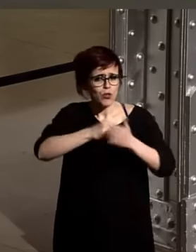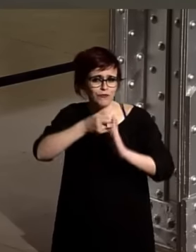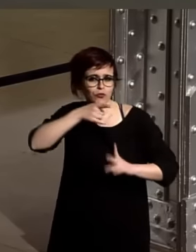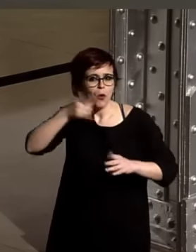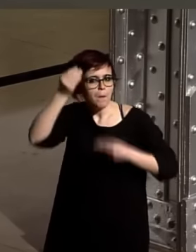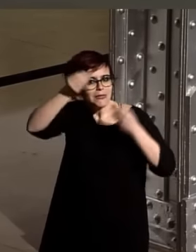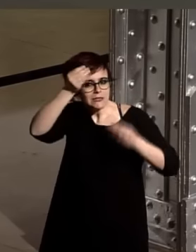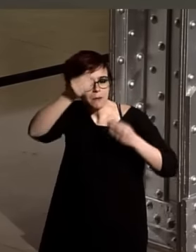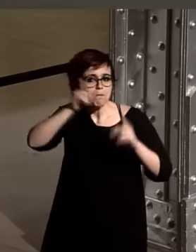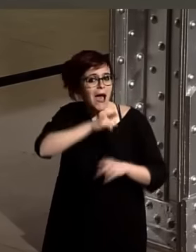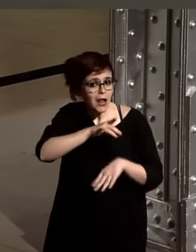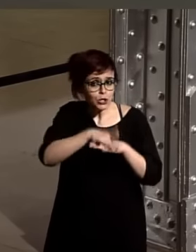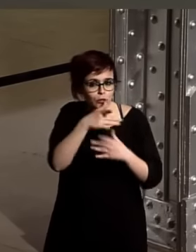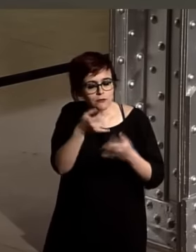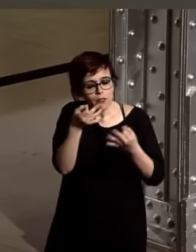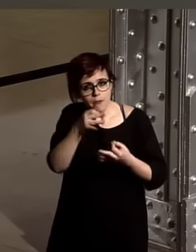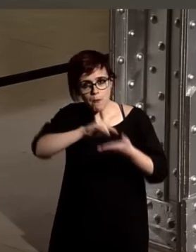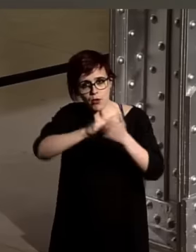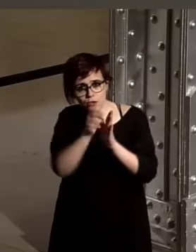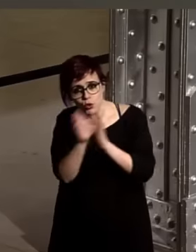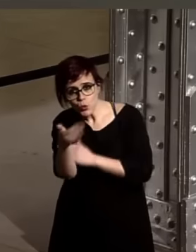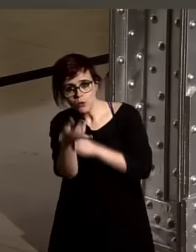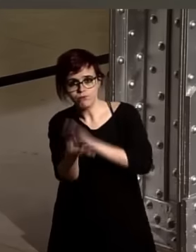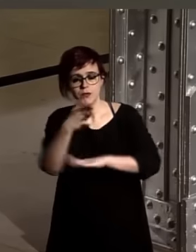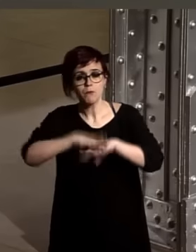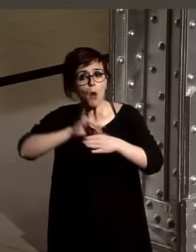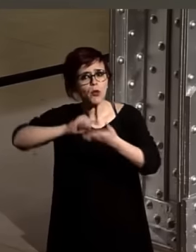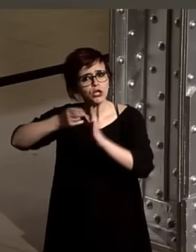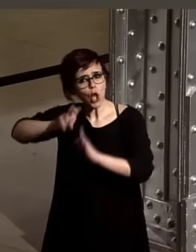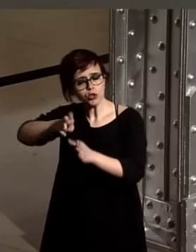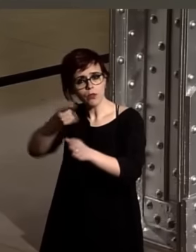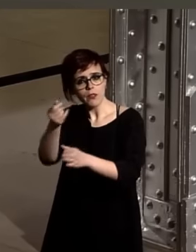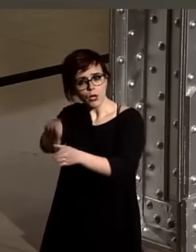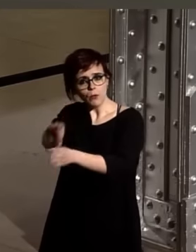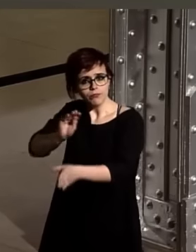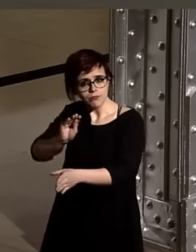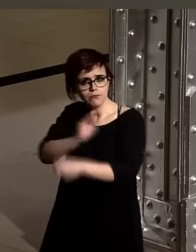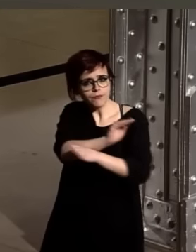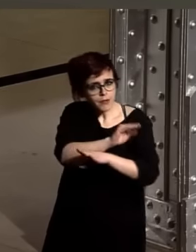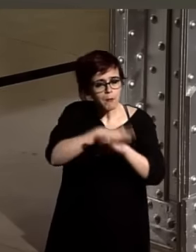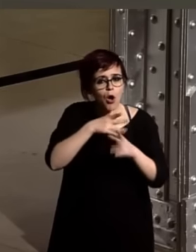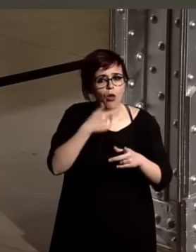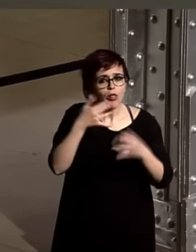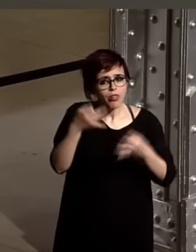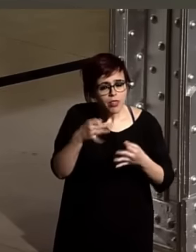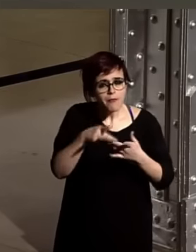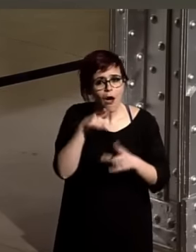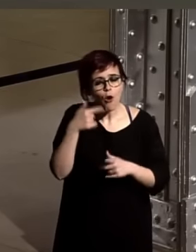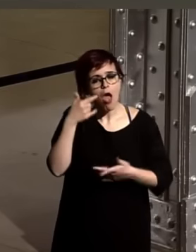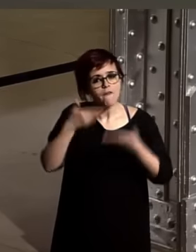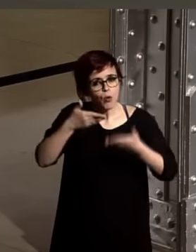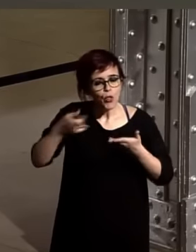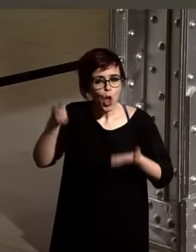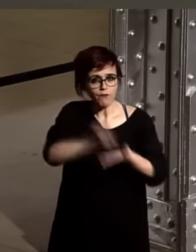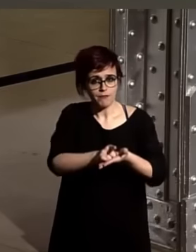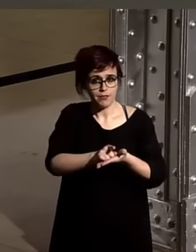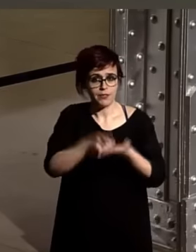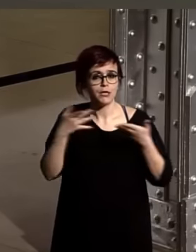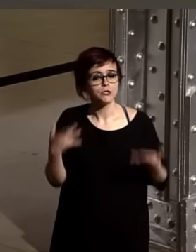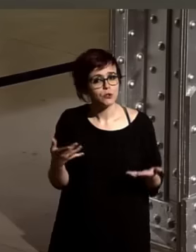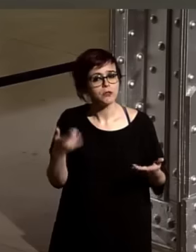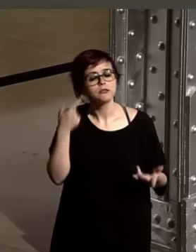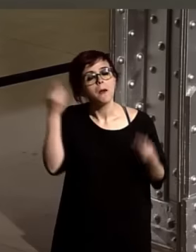montón de dinero que se está quitando a otros proyectos y que no está funcionando bien y si ahora se está reevaluando entonces yo creo que aquí